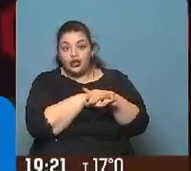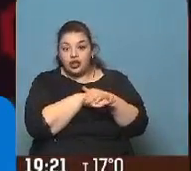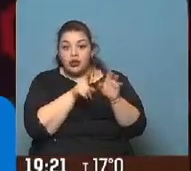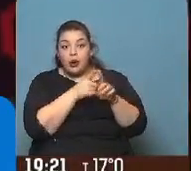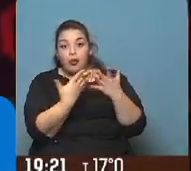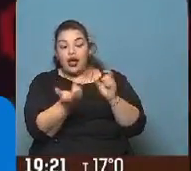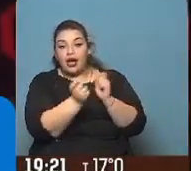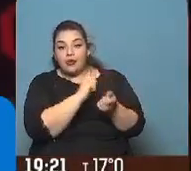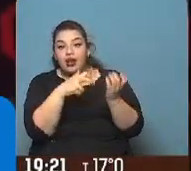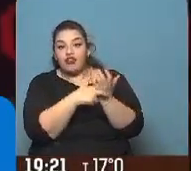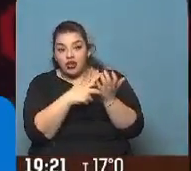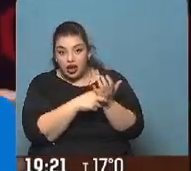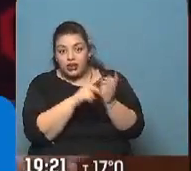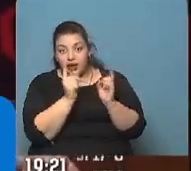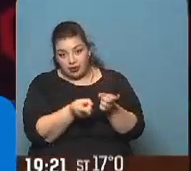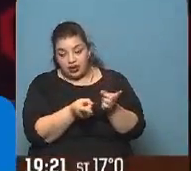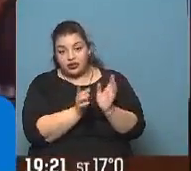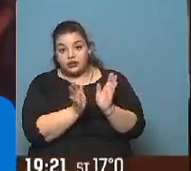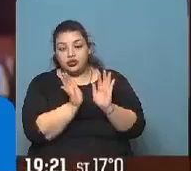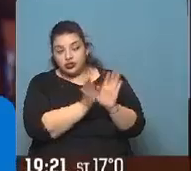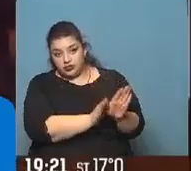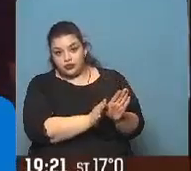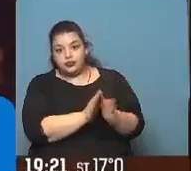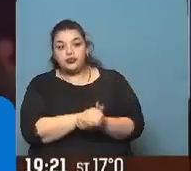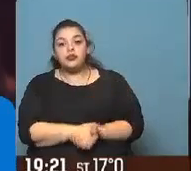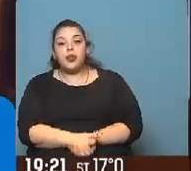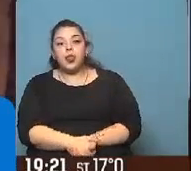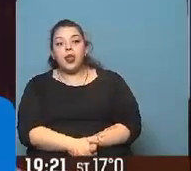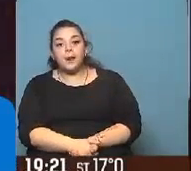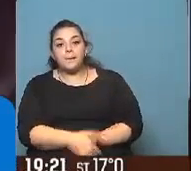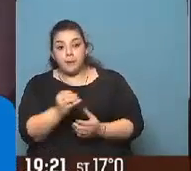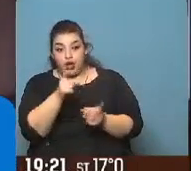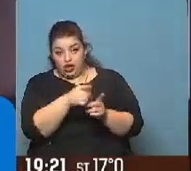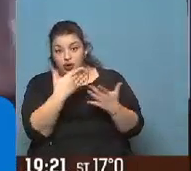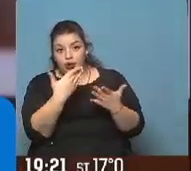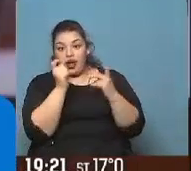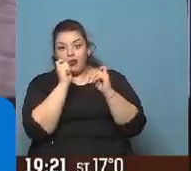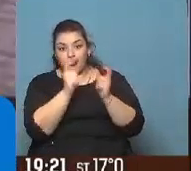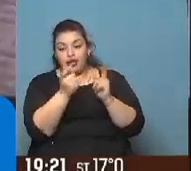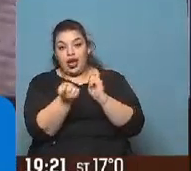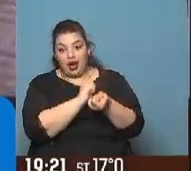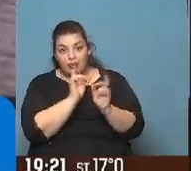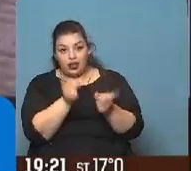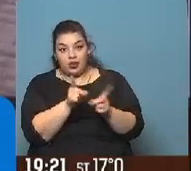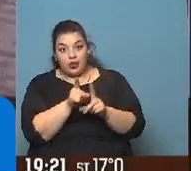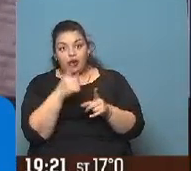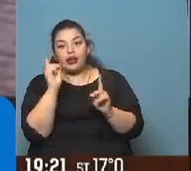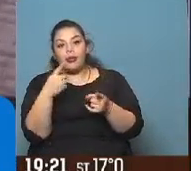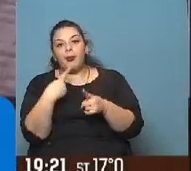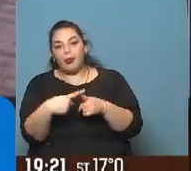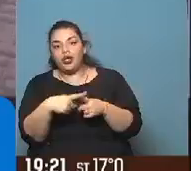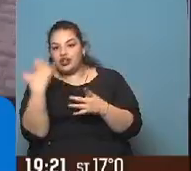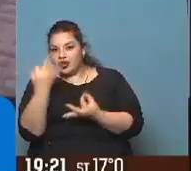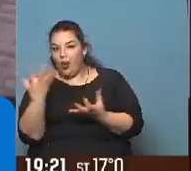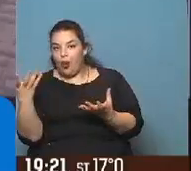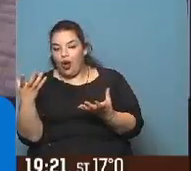fiscal minimizando el costo que tiene de evaluar contra el bolsillo del consumidor porque eso le permitirá ajustar fiscalmente y que sea políticamente viable con lo